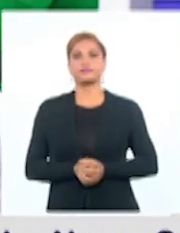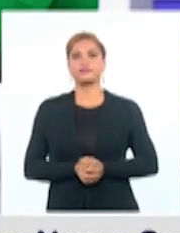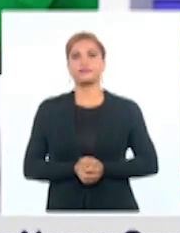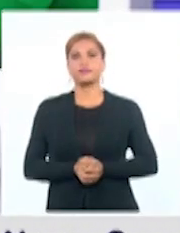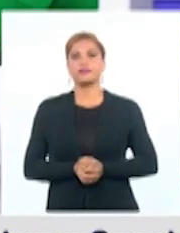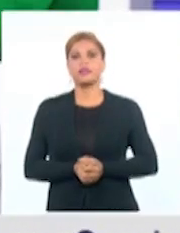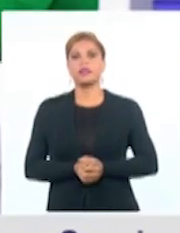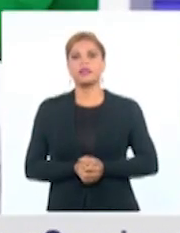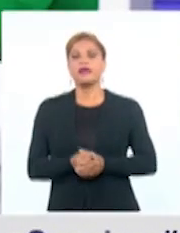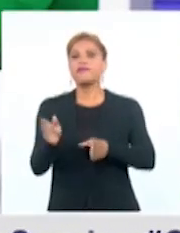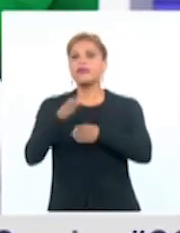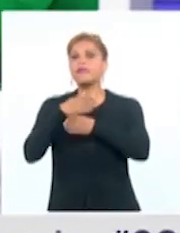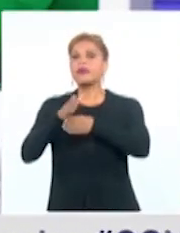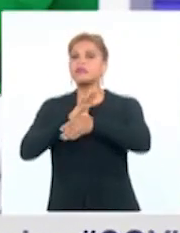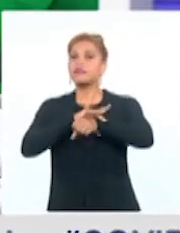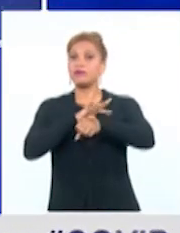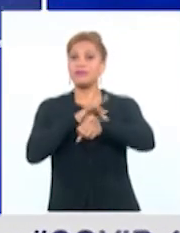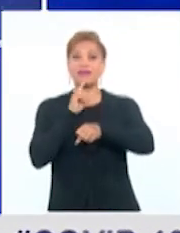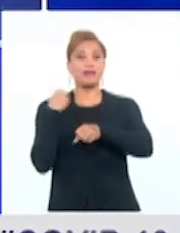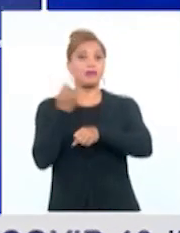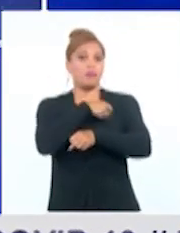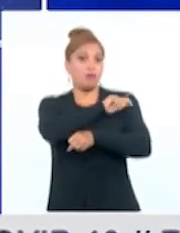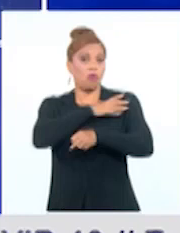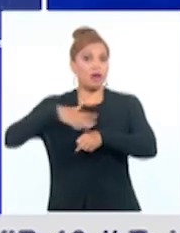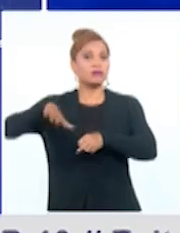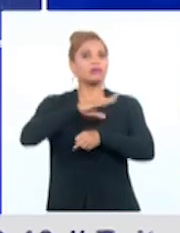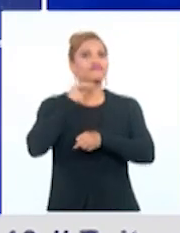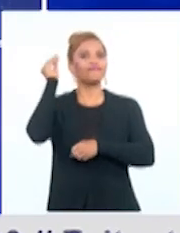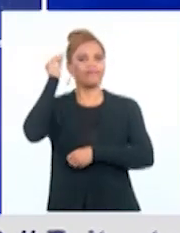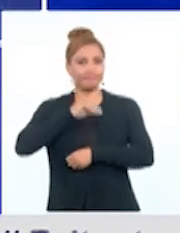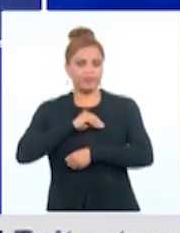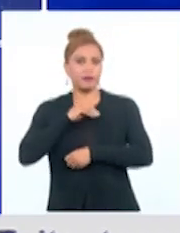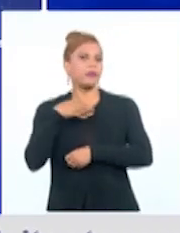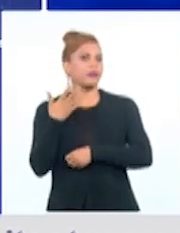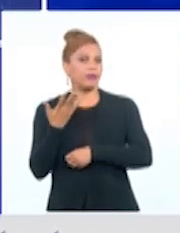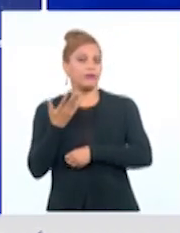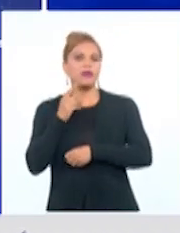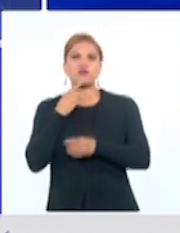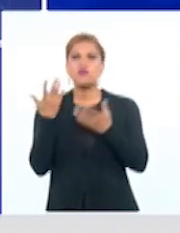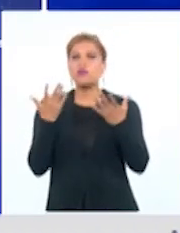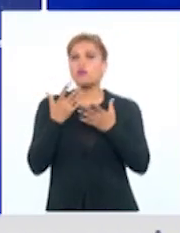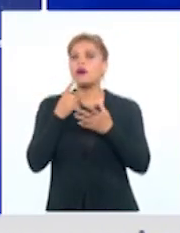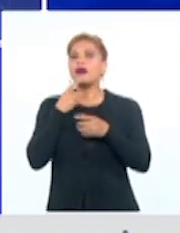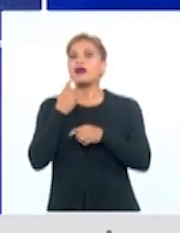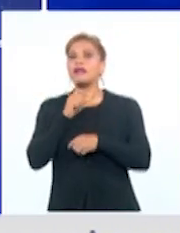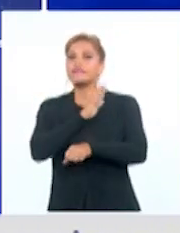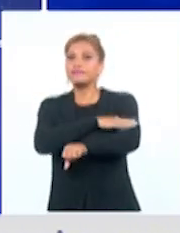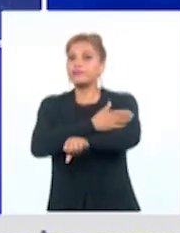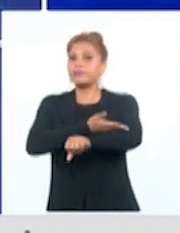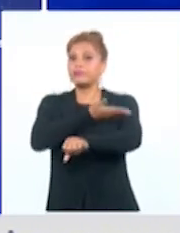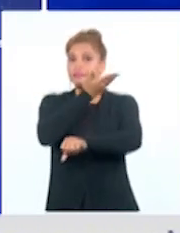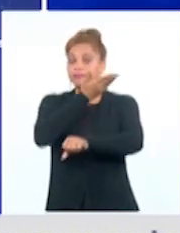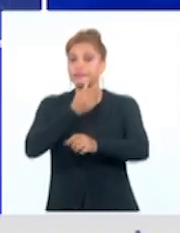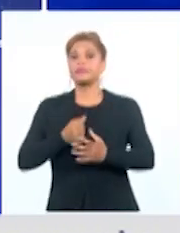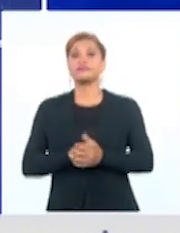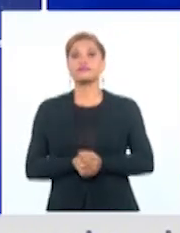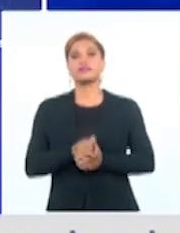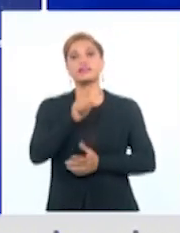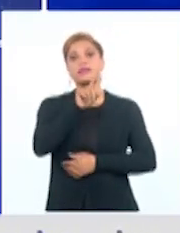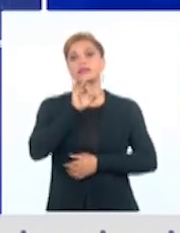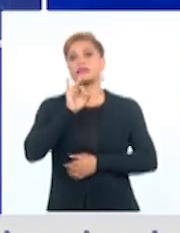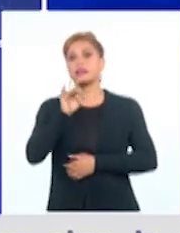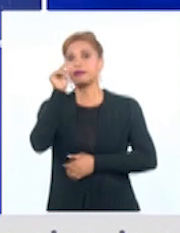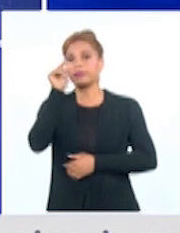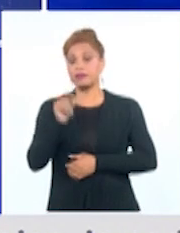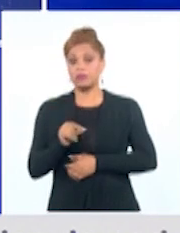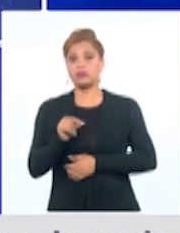las comorbilidades, las que ya nuestra población conoce. La hipertensión arterial en 17 de